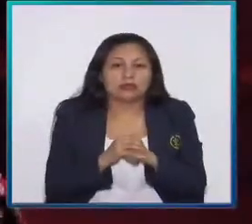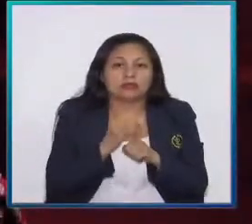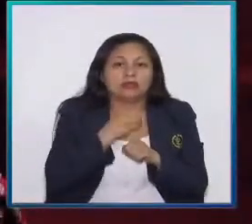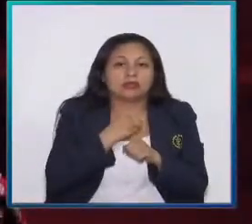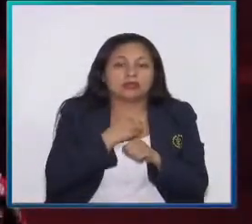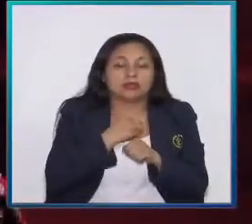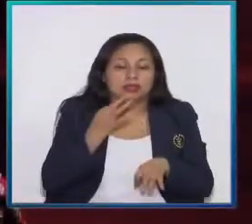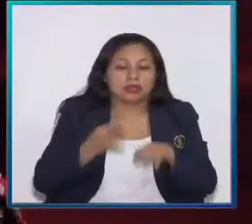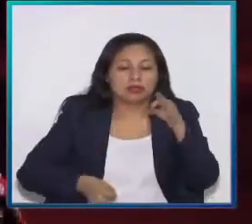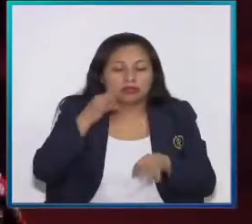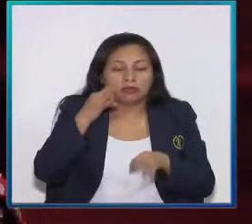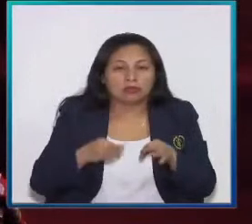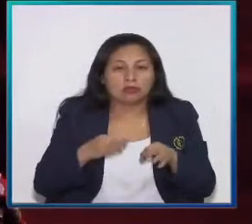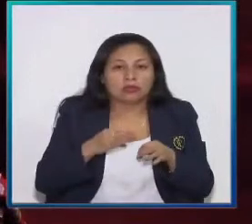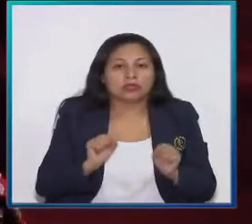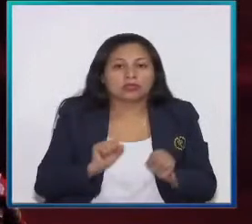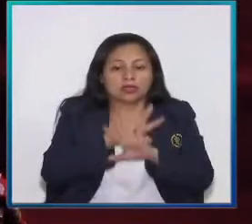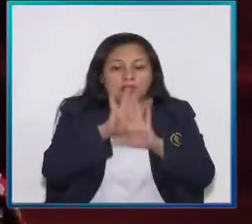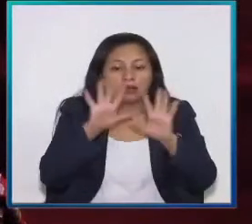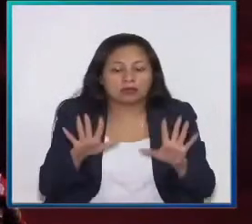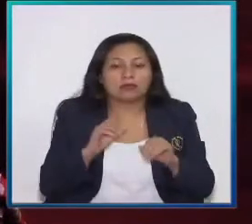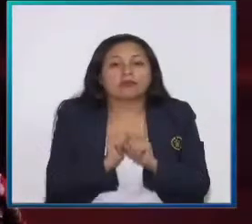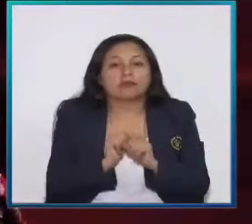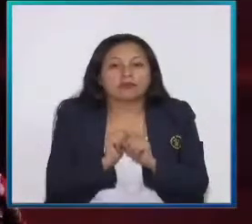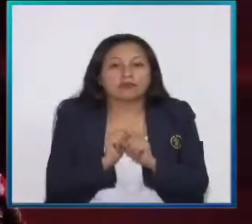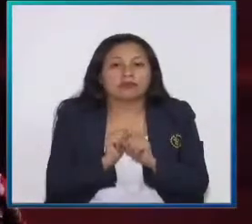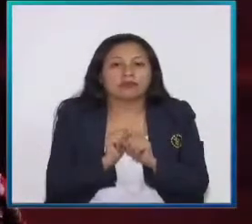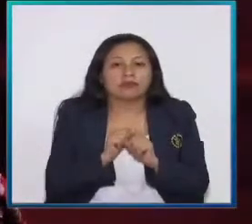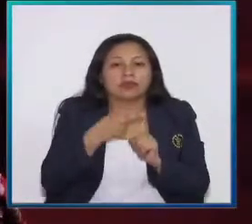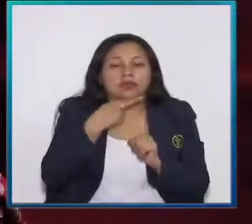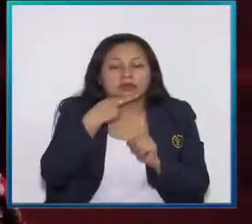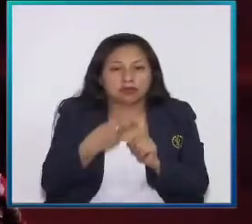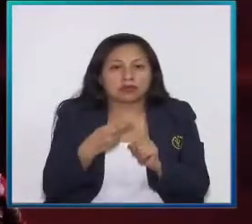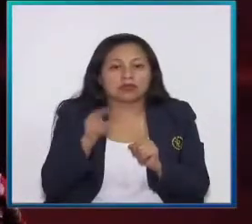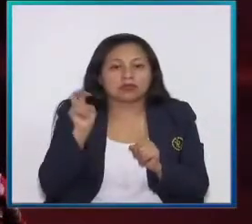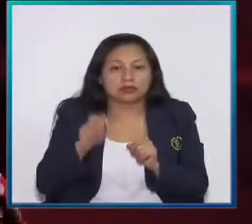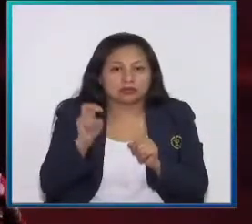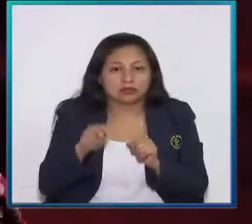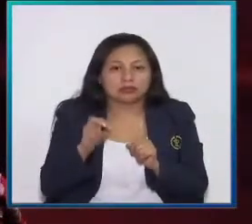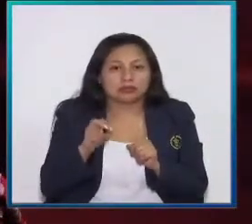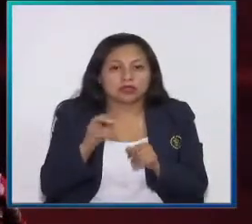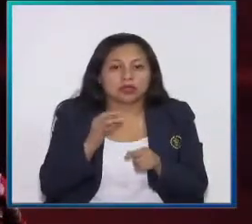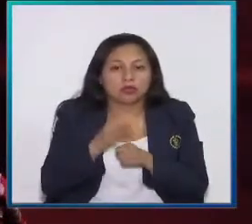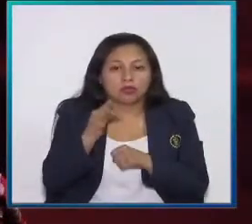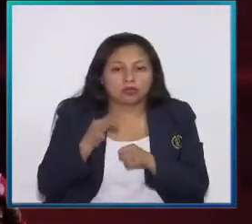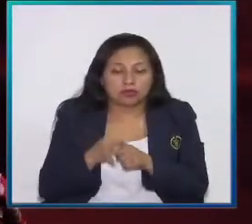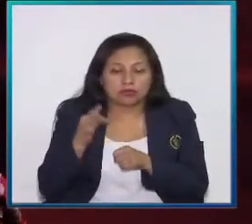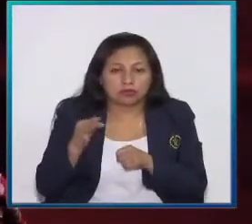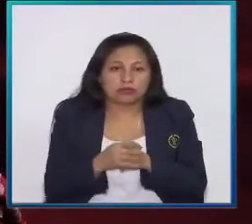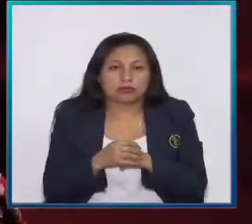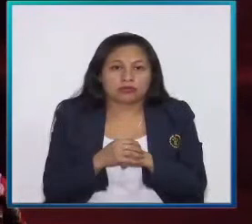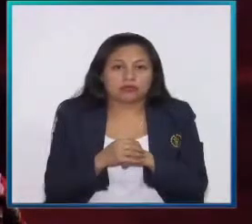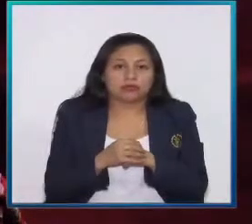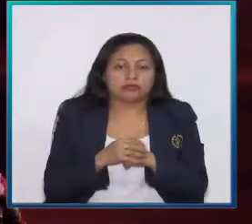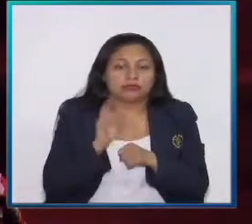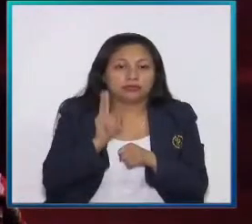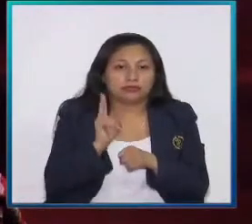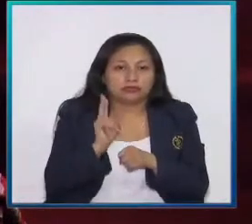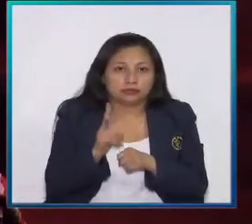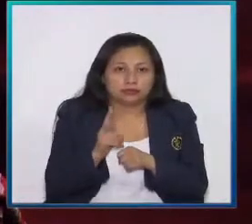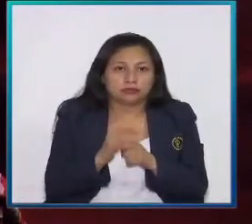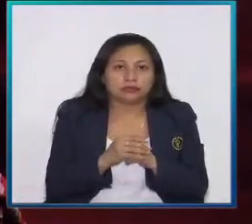quiere una justicia con una transparencia y que responda a la necesidad de los pueblos. Por lo